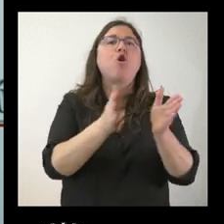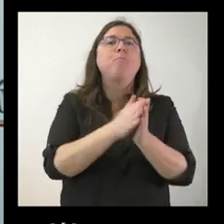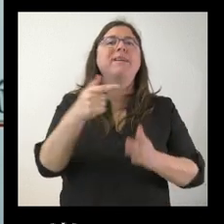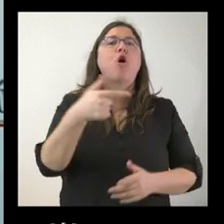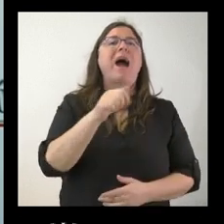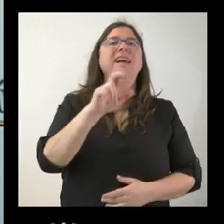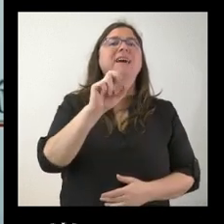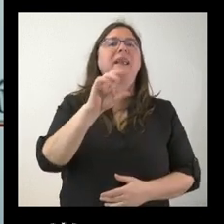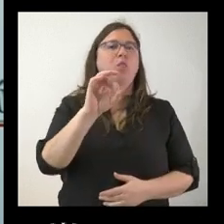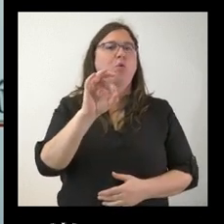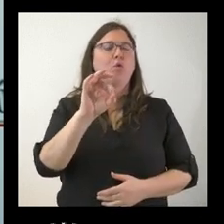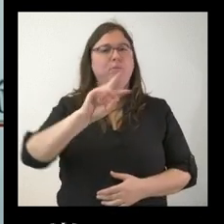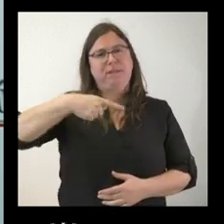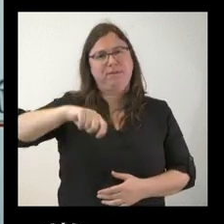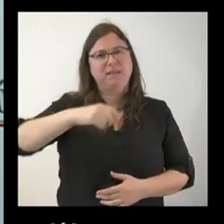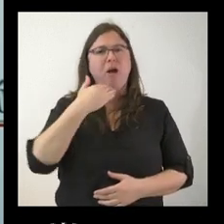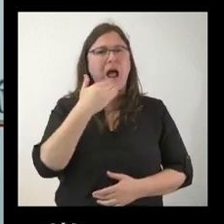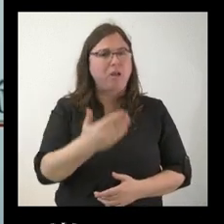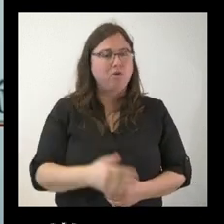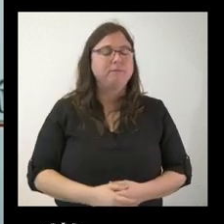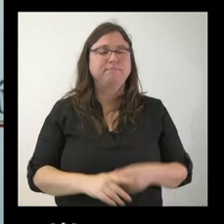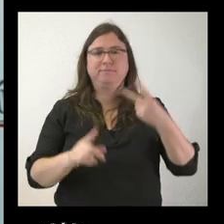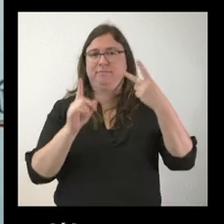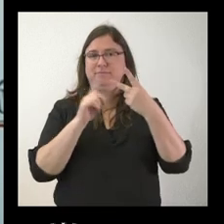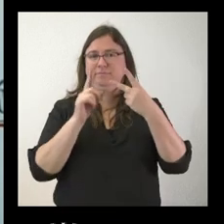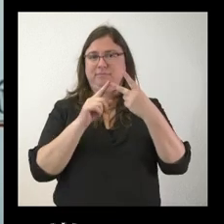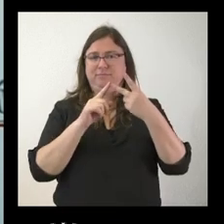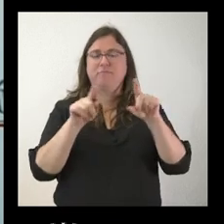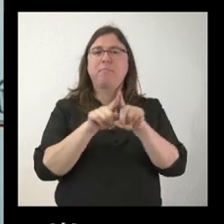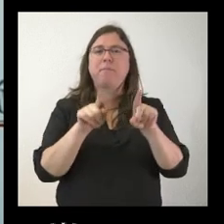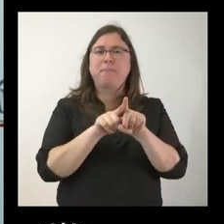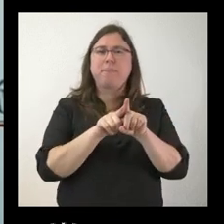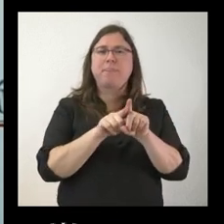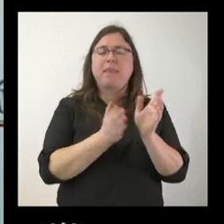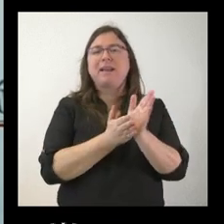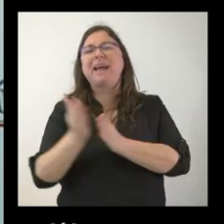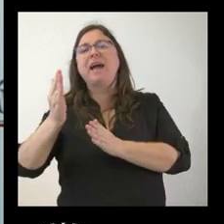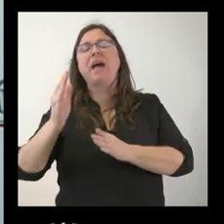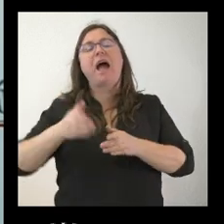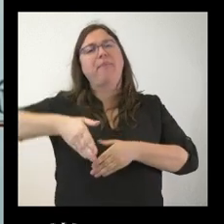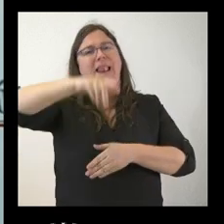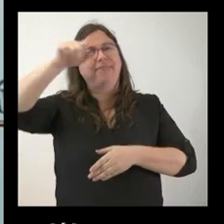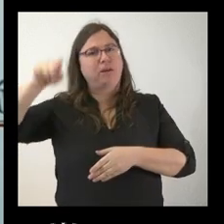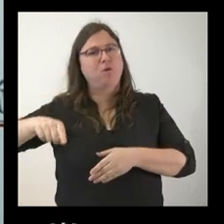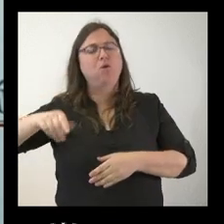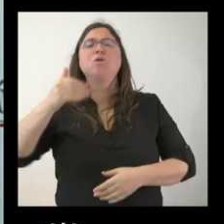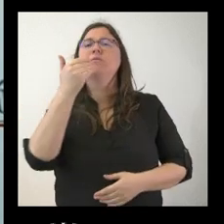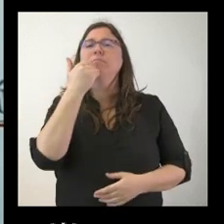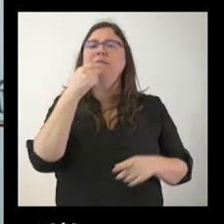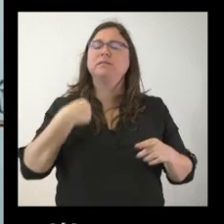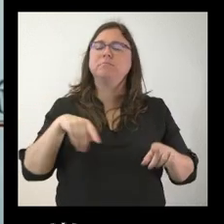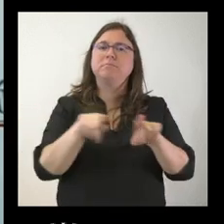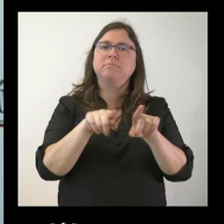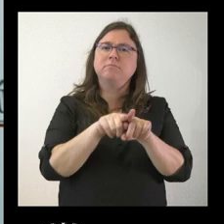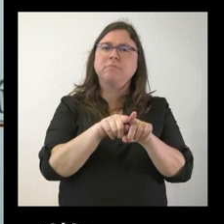y luego con respecto a otro tema que es el del eje Atlántico tanto la delegación del gobierno como la junta de